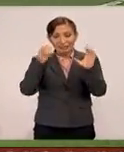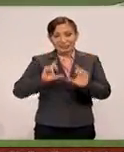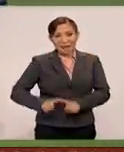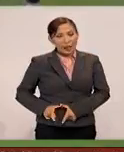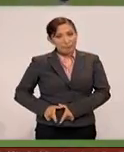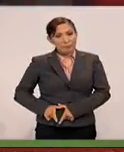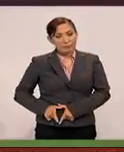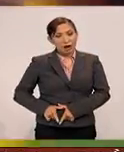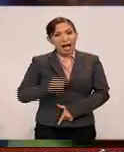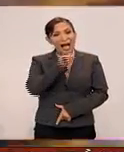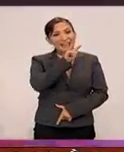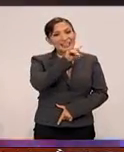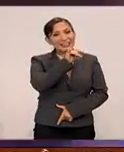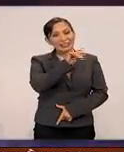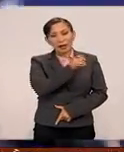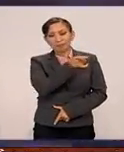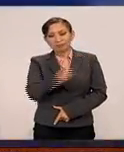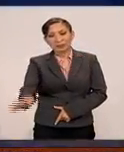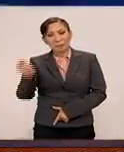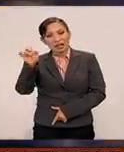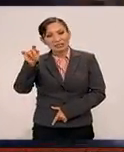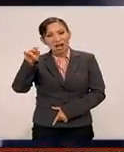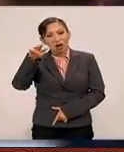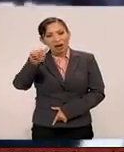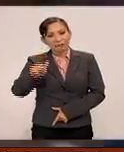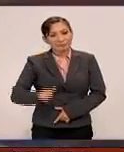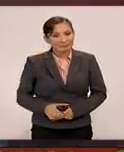Champions, el Atleti echa al Barcelona.